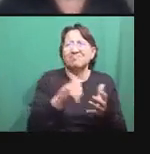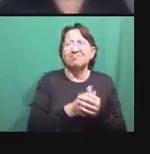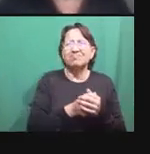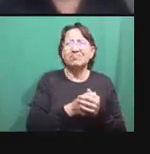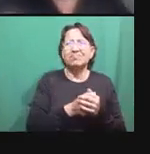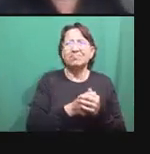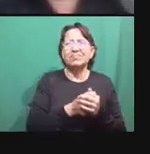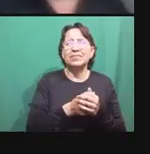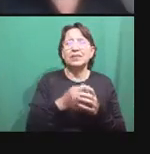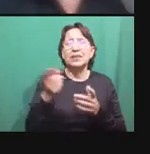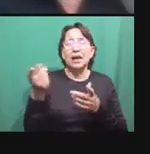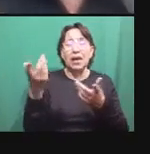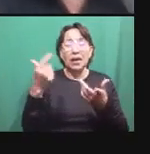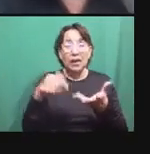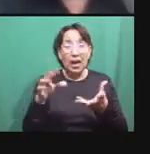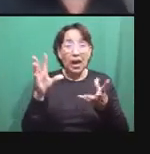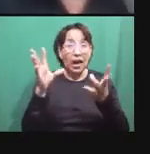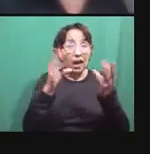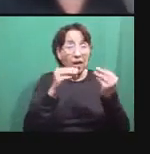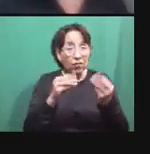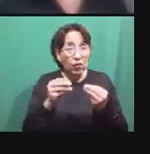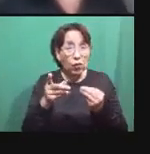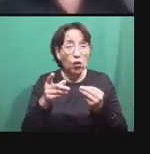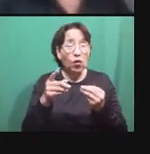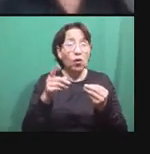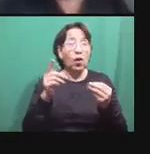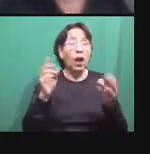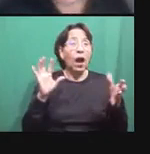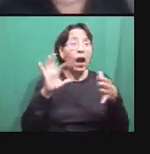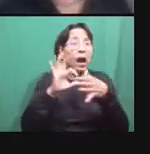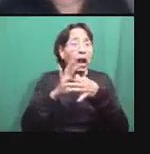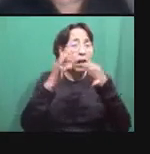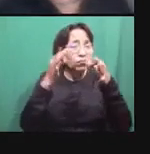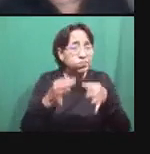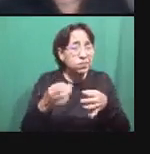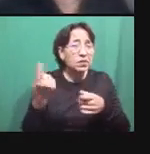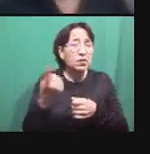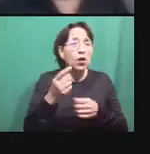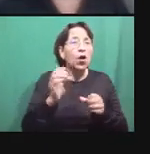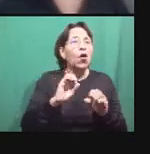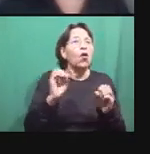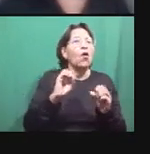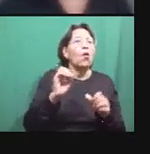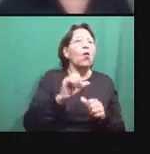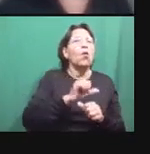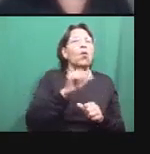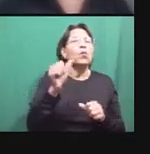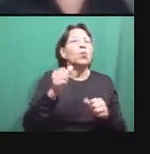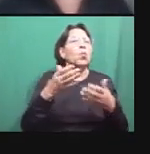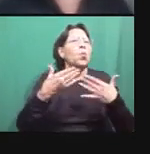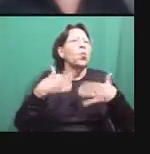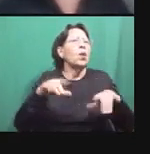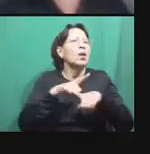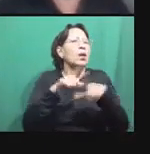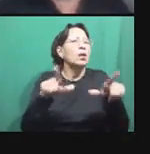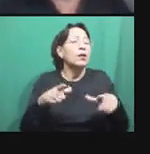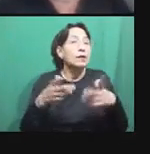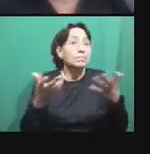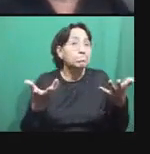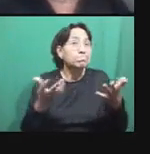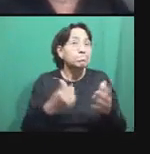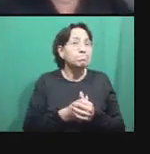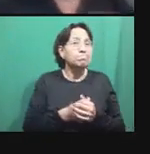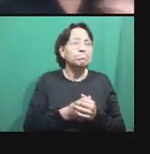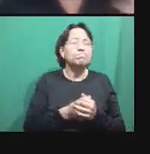negociación o podría hacerse este mismo graffiti sobre cualquier superficie o valle en cualquier otro lugar? Lo mismo pasa